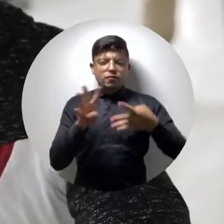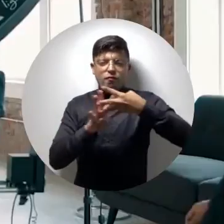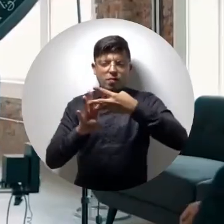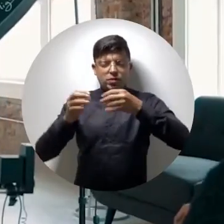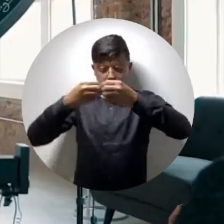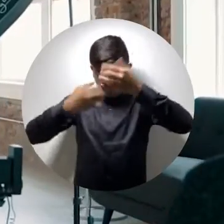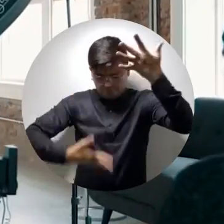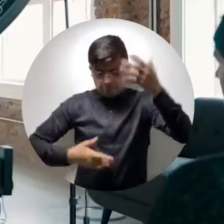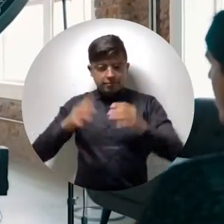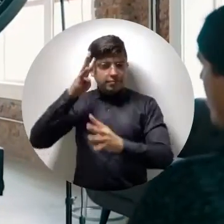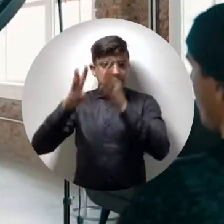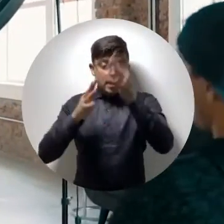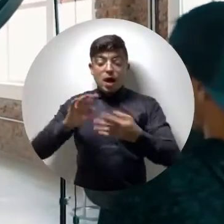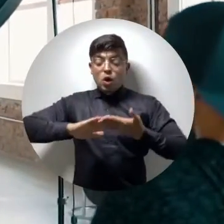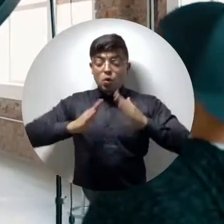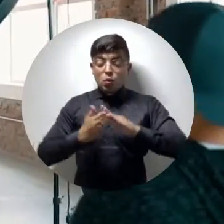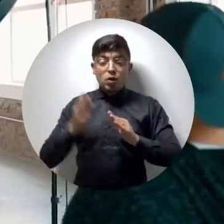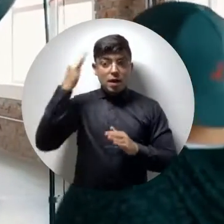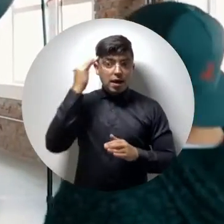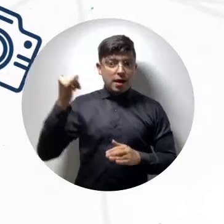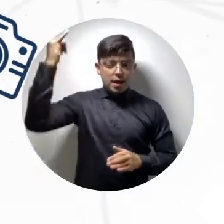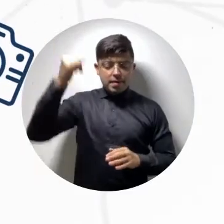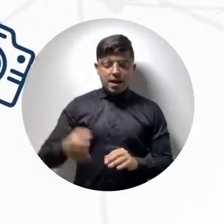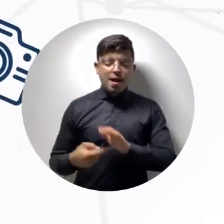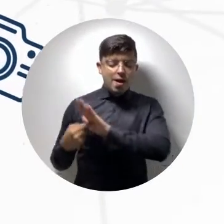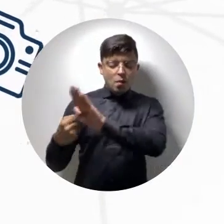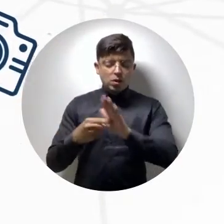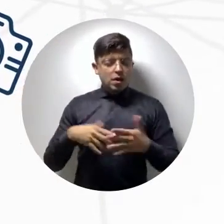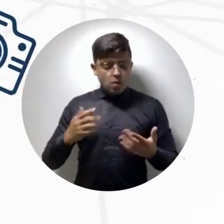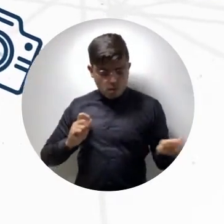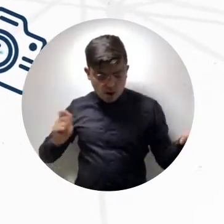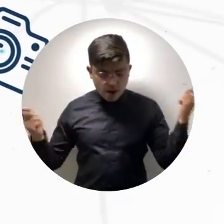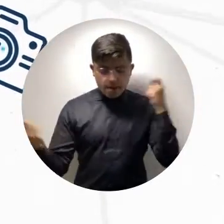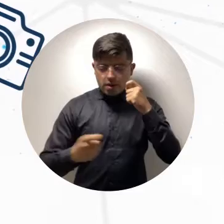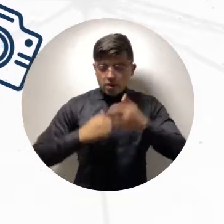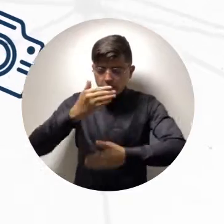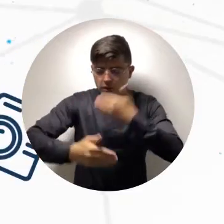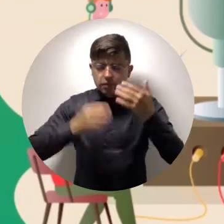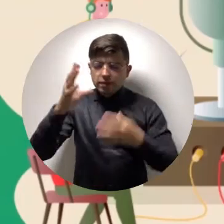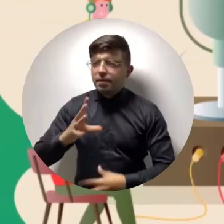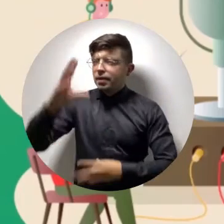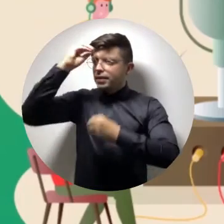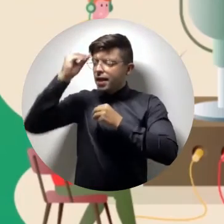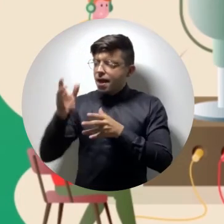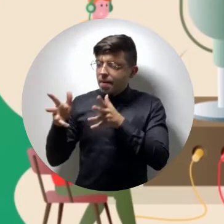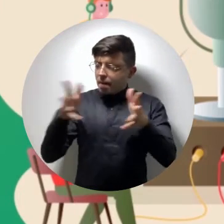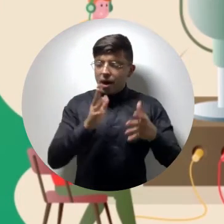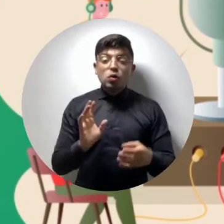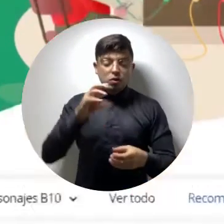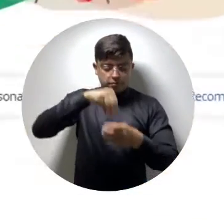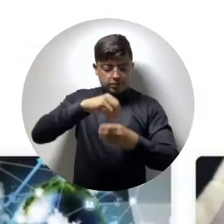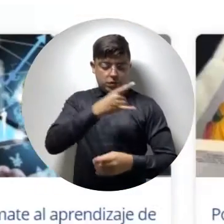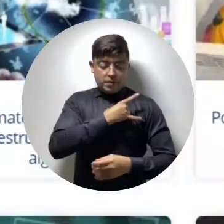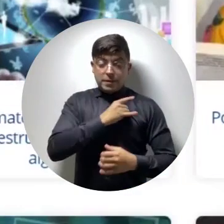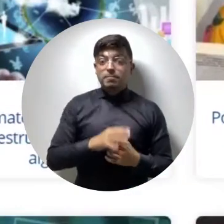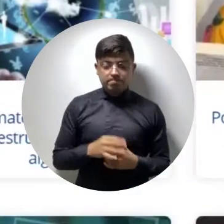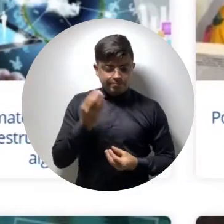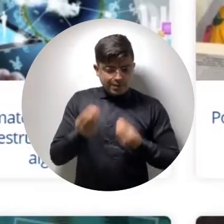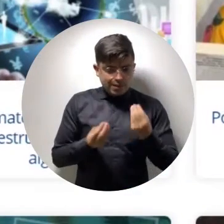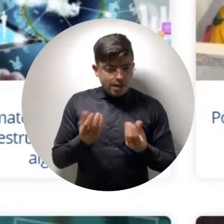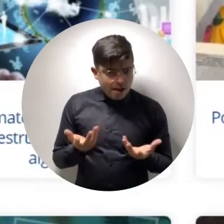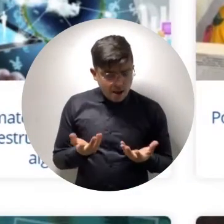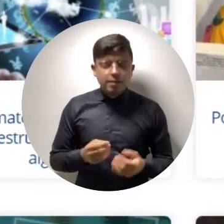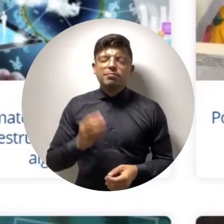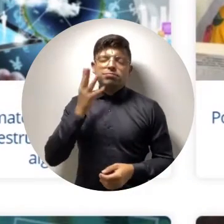formatos creativos, la comunidad académica demuestra cómo se han transformado los procesos de aprendizaje y enseñanza en la alma mater, haciendo